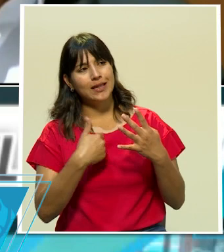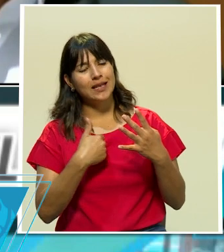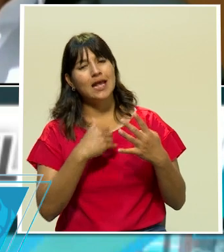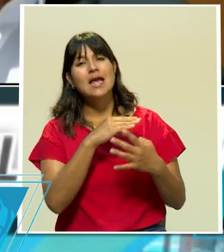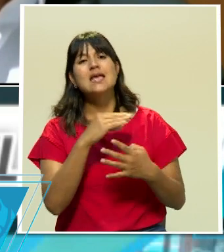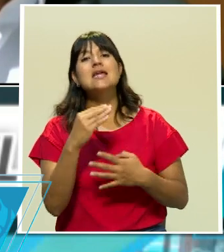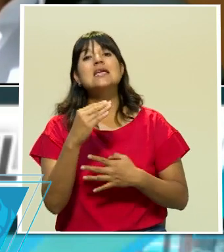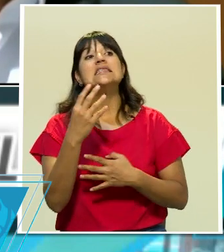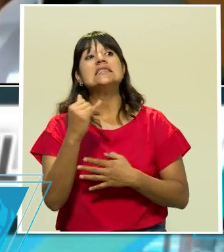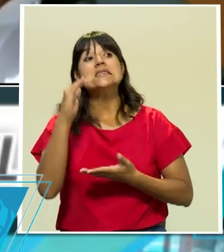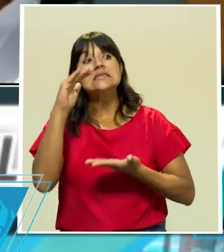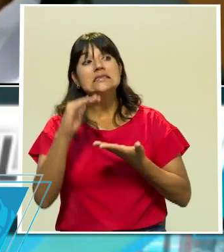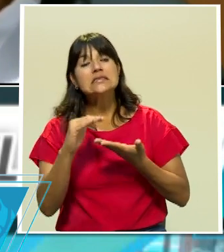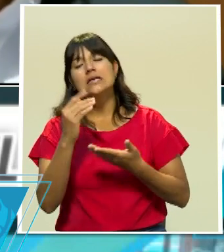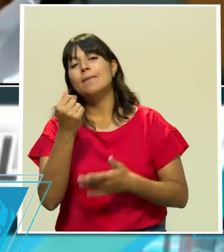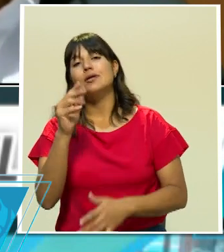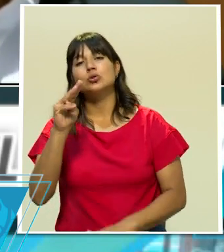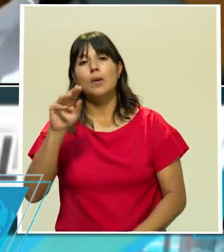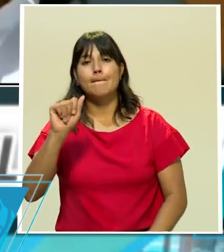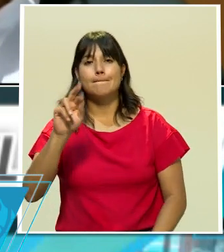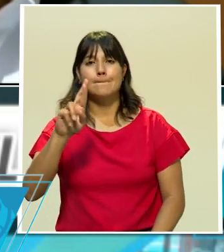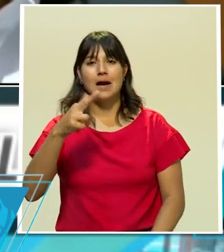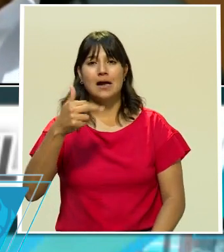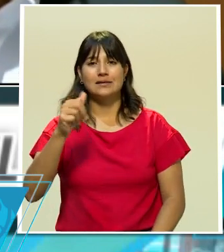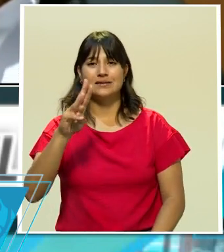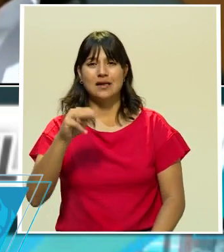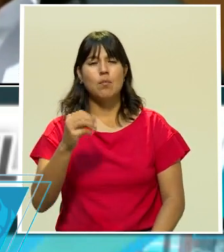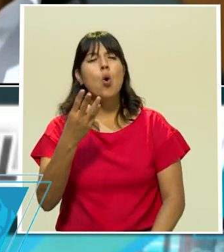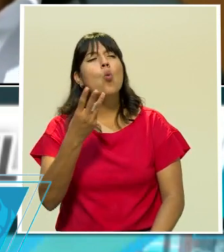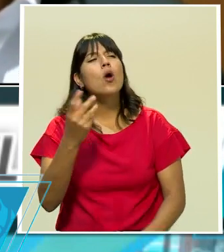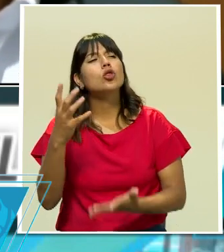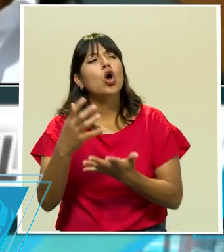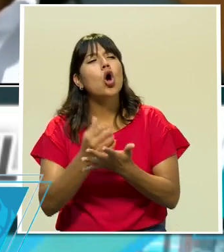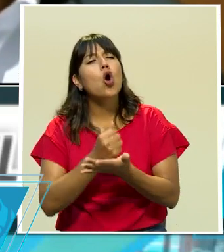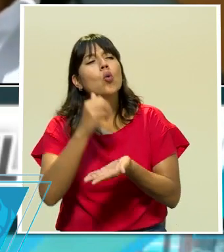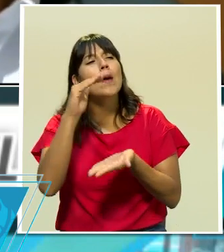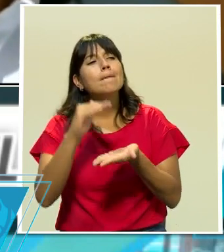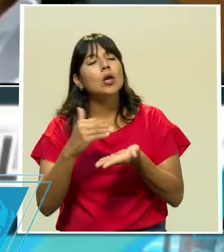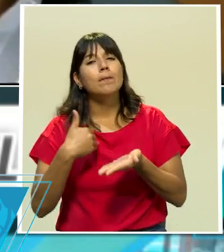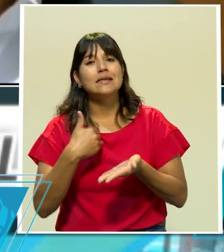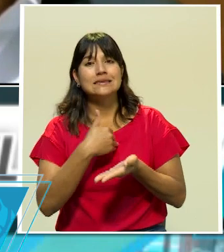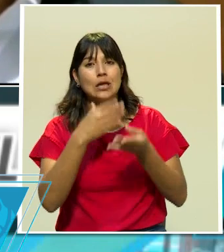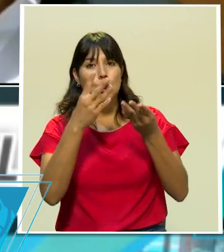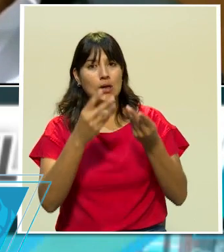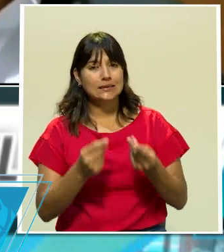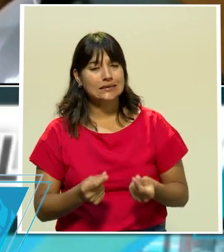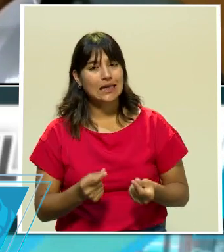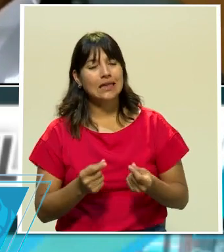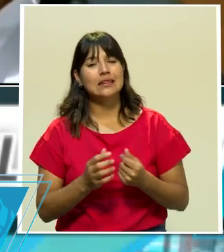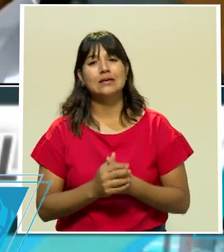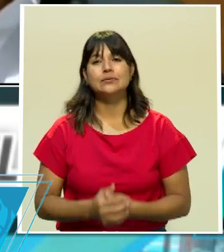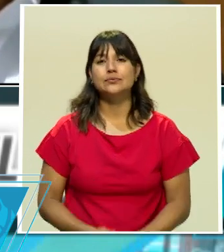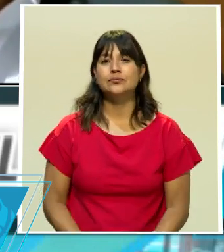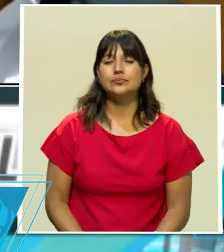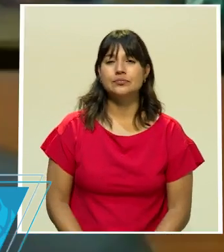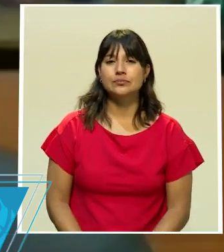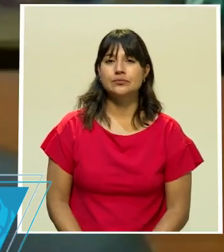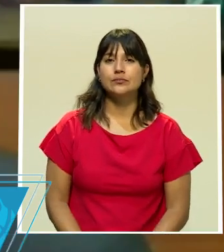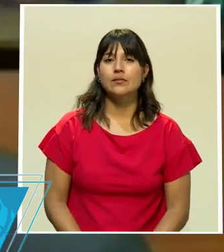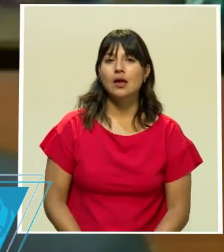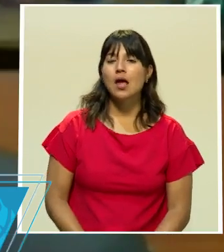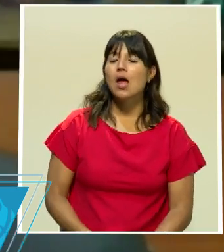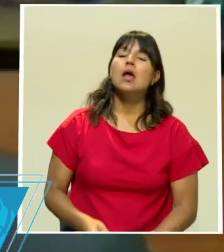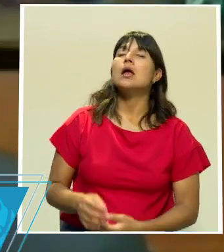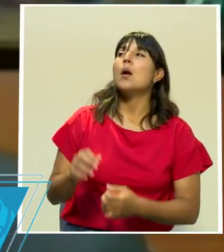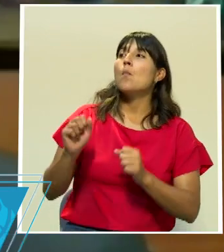percibir el Ministerio de Hacienda si el proyecto se aprueba como está? Como